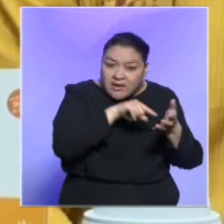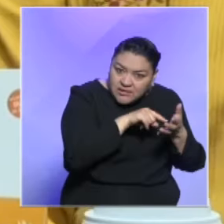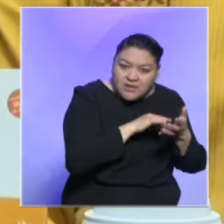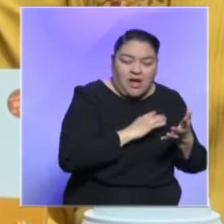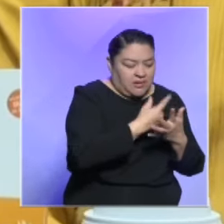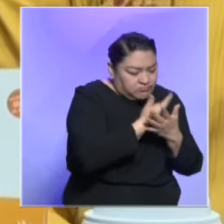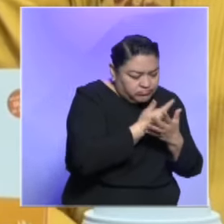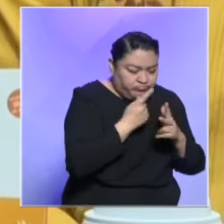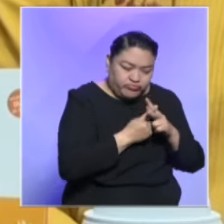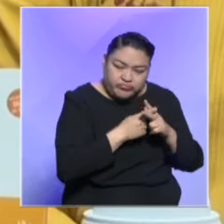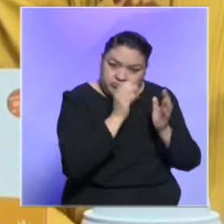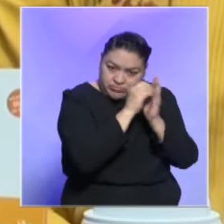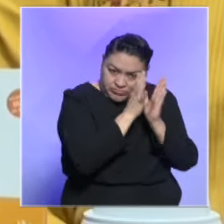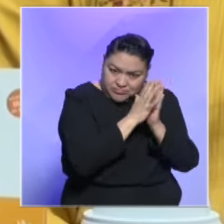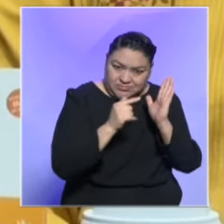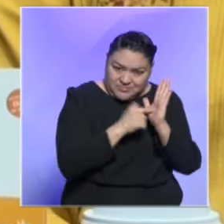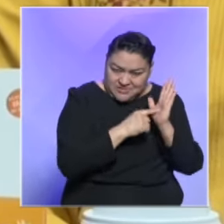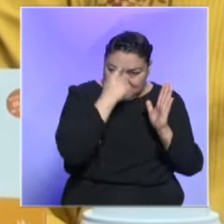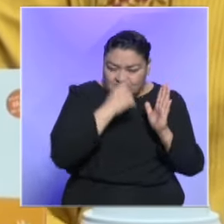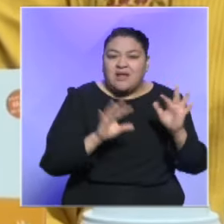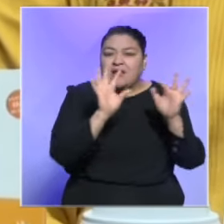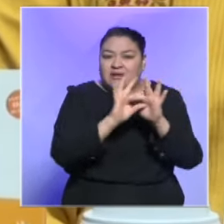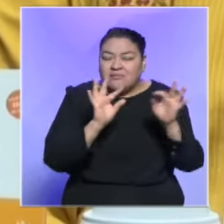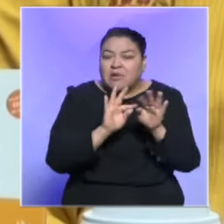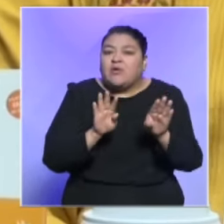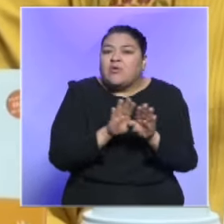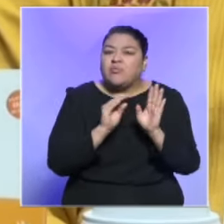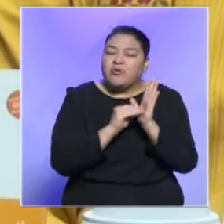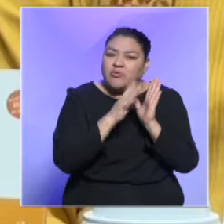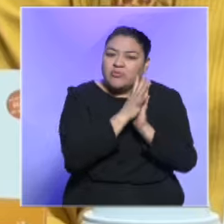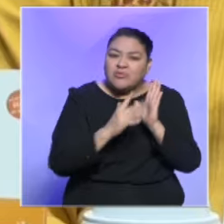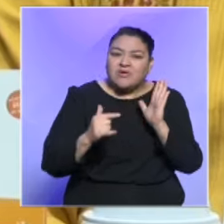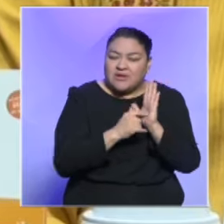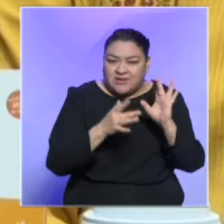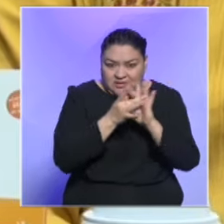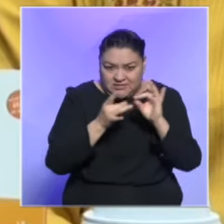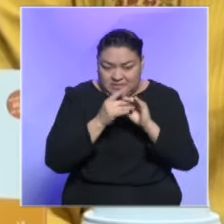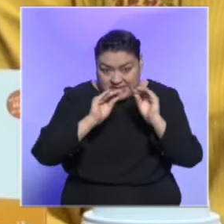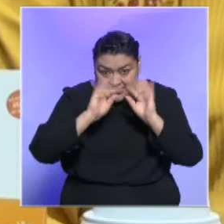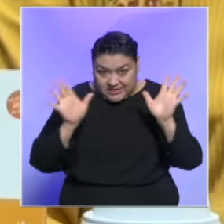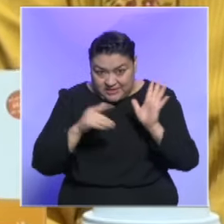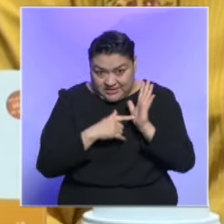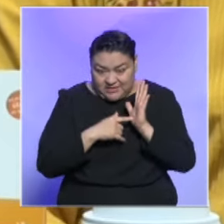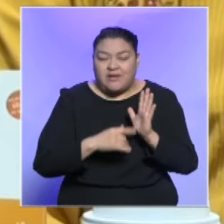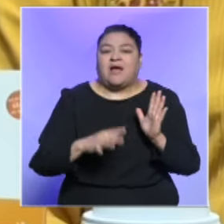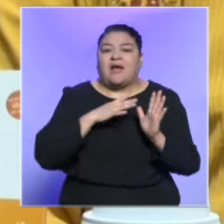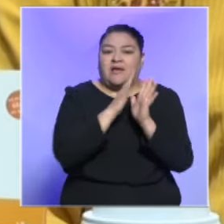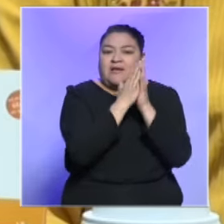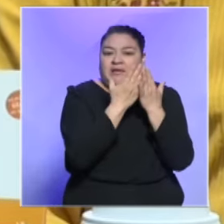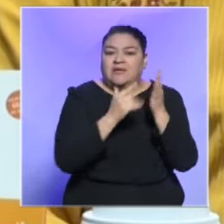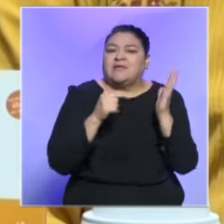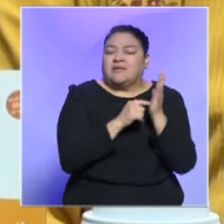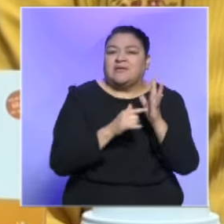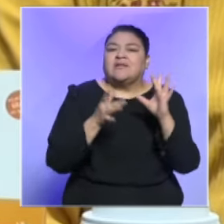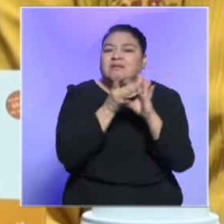son usados posteriormente para denunciar el problema de manera puntual y clara. Se presenta en el libro un